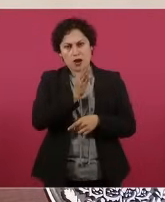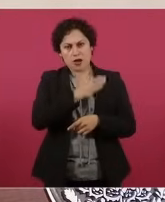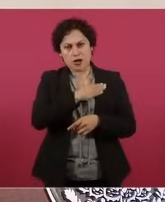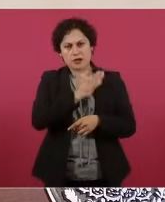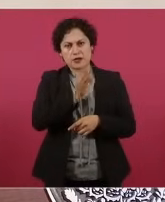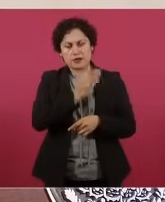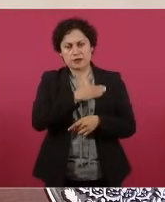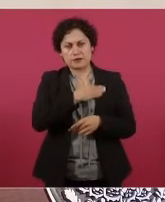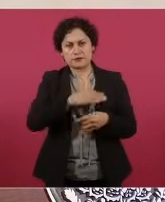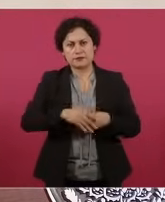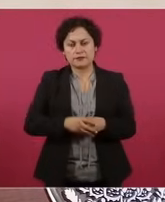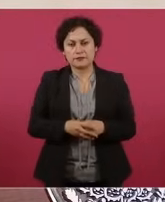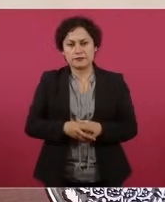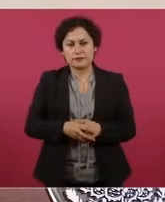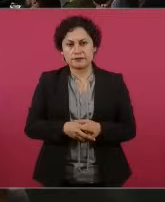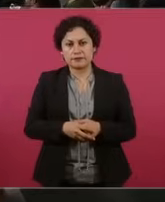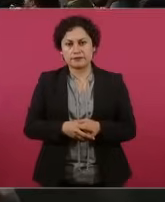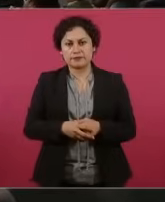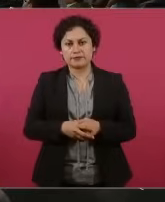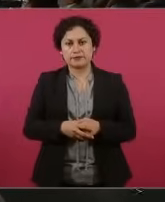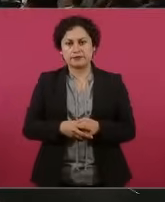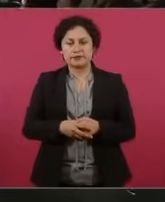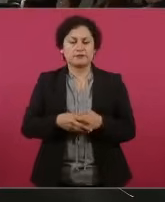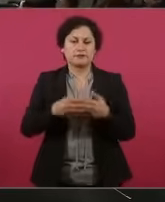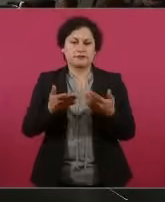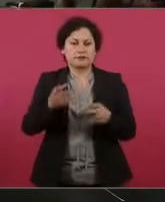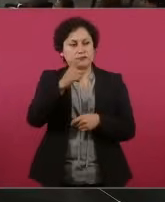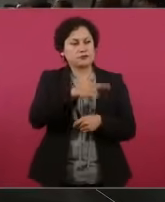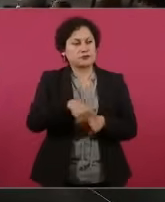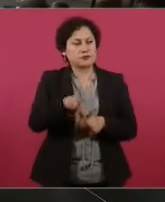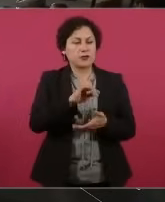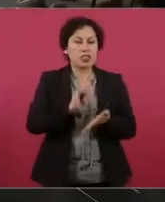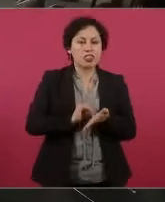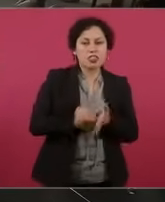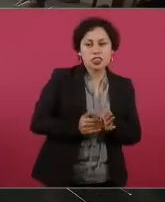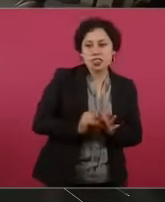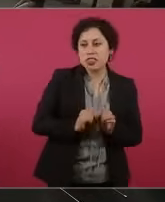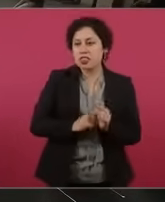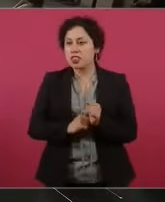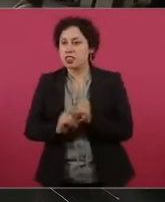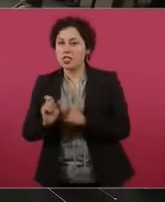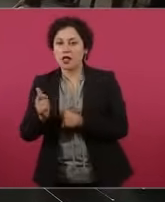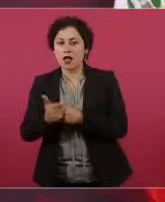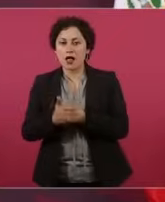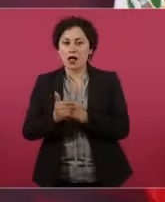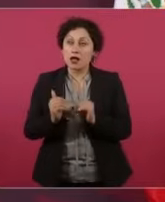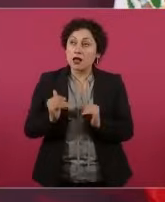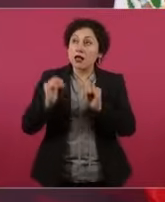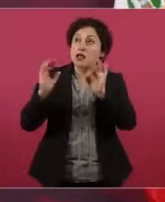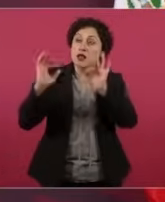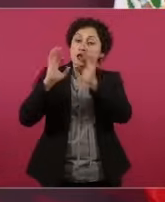que pues no es truculenta, no tiene nada que ver con los de arriba,